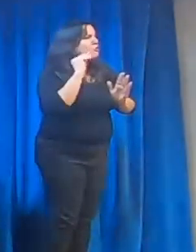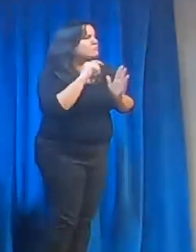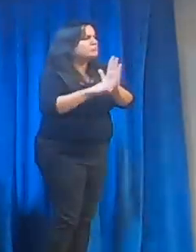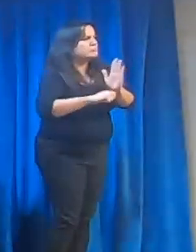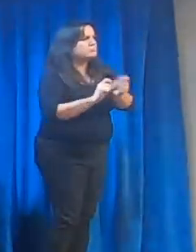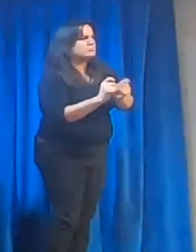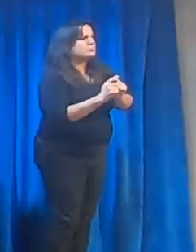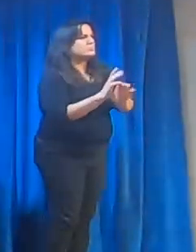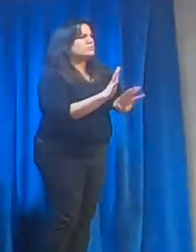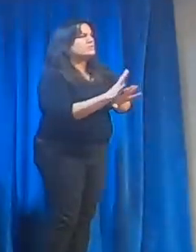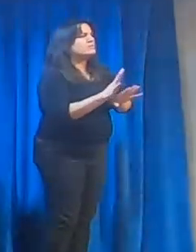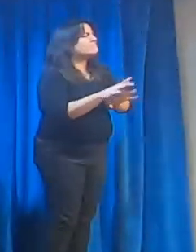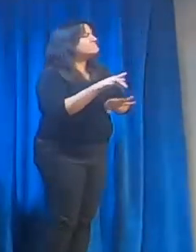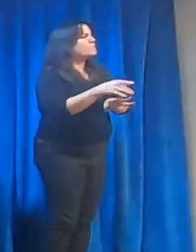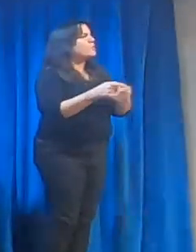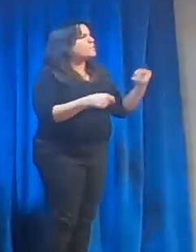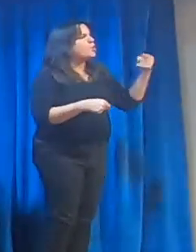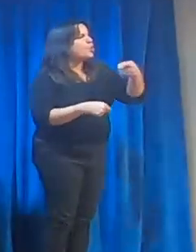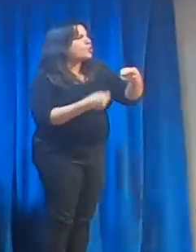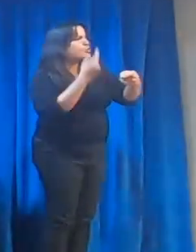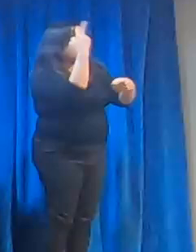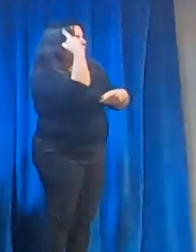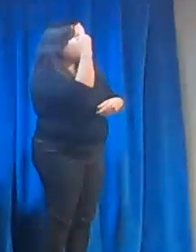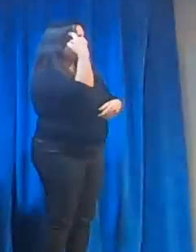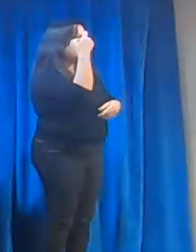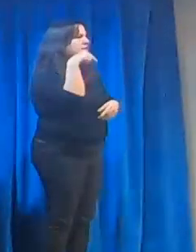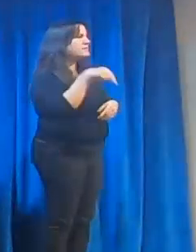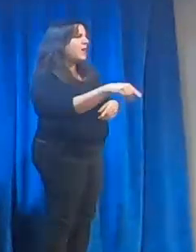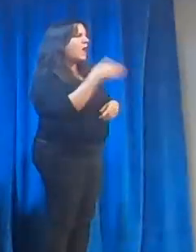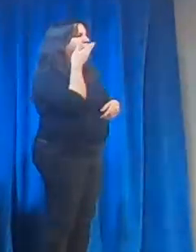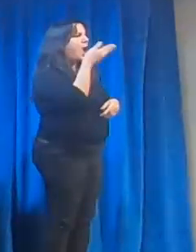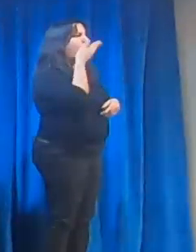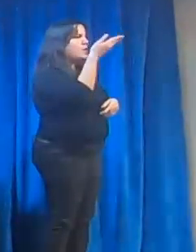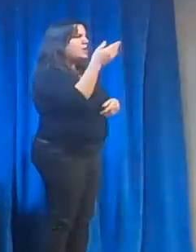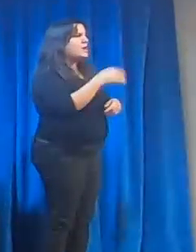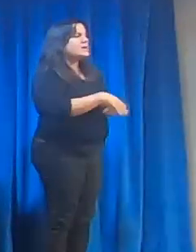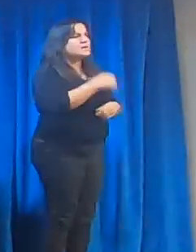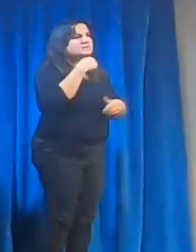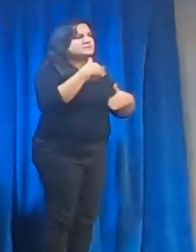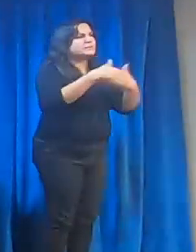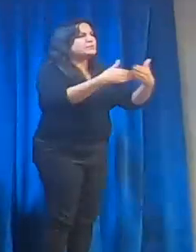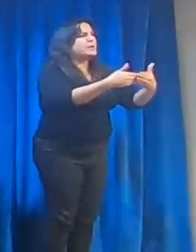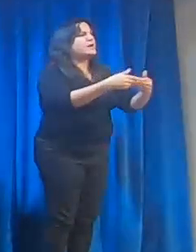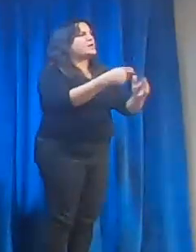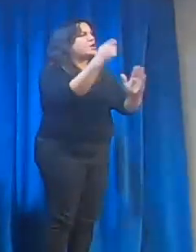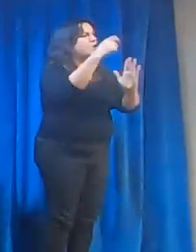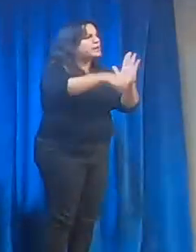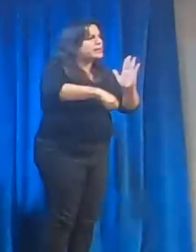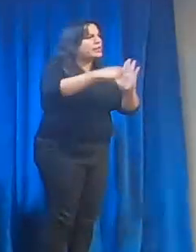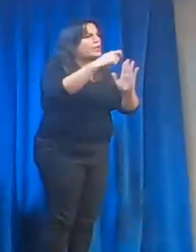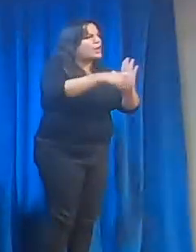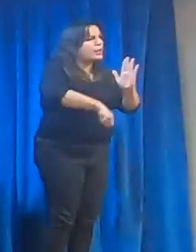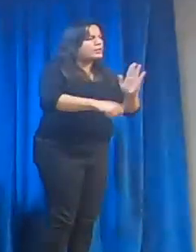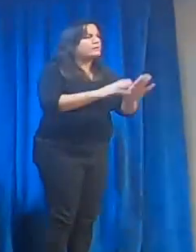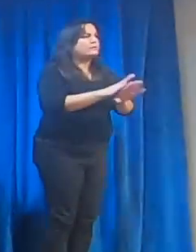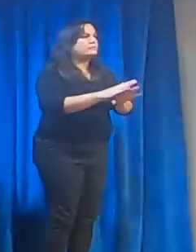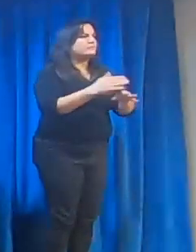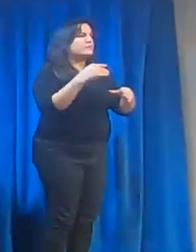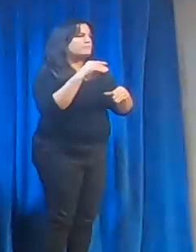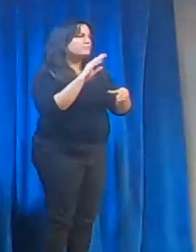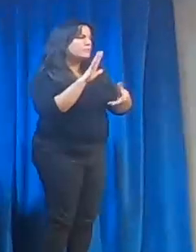la posibilidad de aprender a hablar. Es él que va corrigiendo, va armando ese lenguaje que al comienzo no